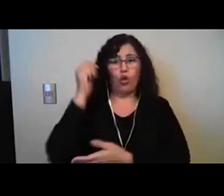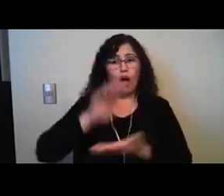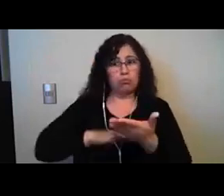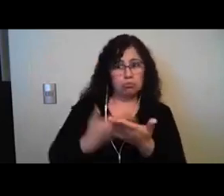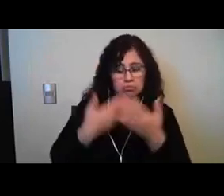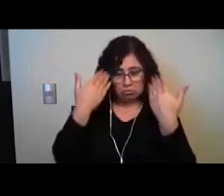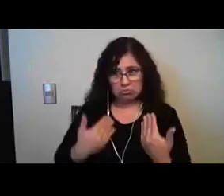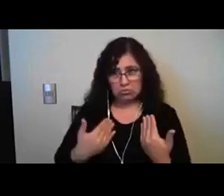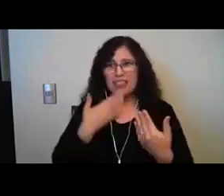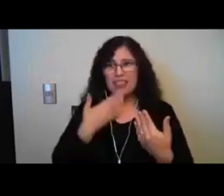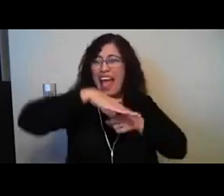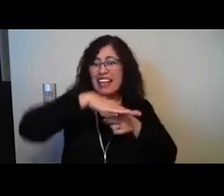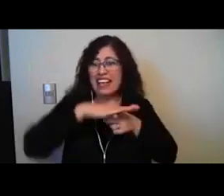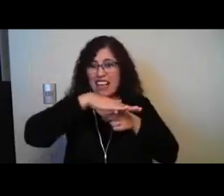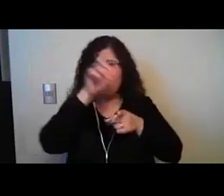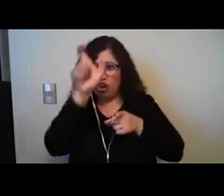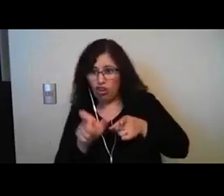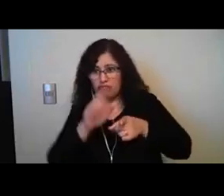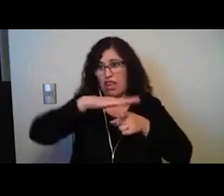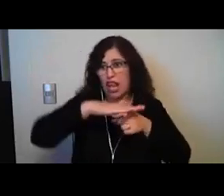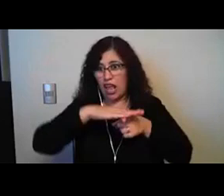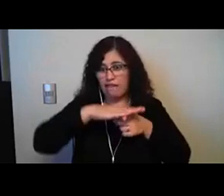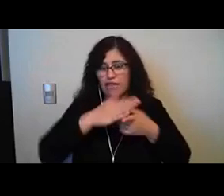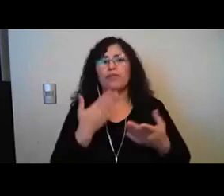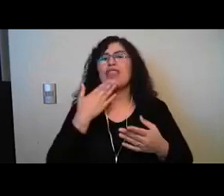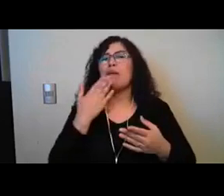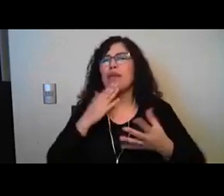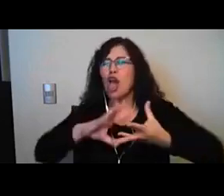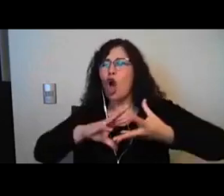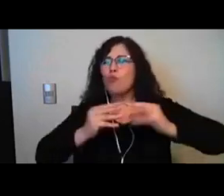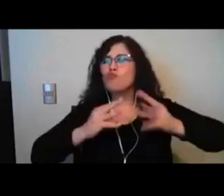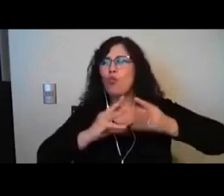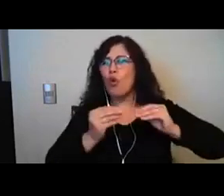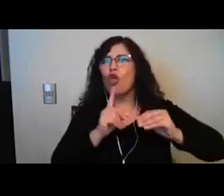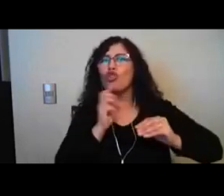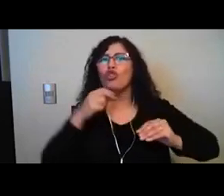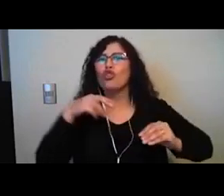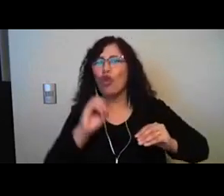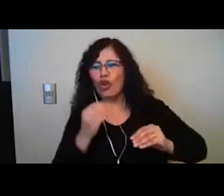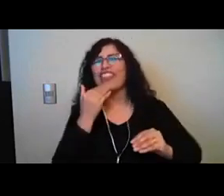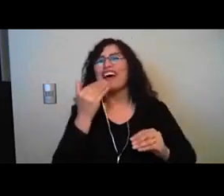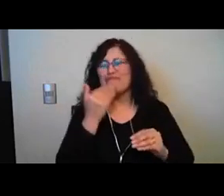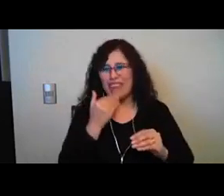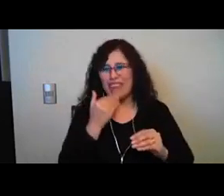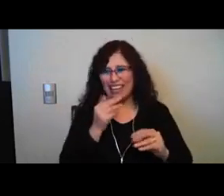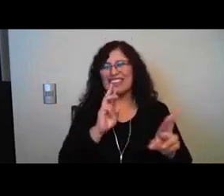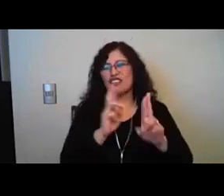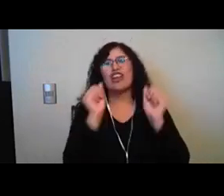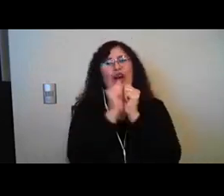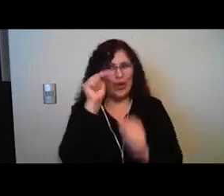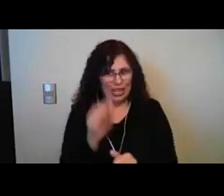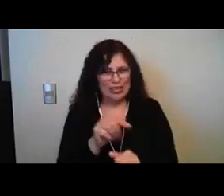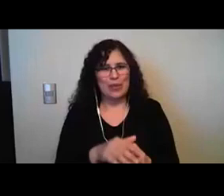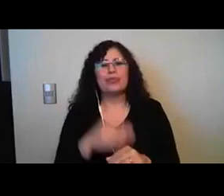el equilibrio, ¿cierto? Y la regulación del tono para ejecutar el movimiento, ¿ya? Pero particularmente se